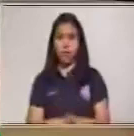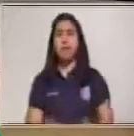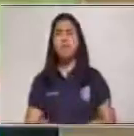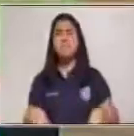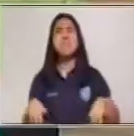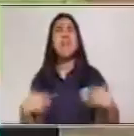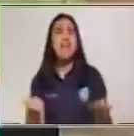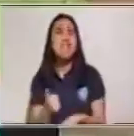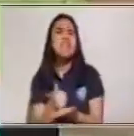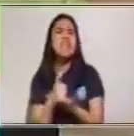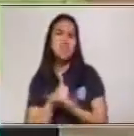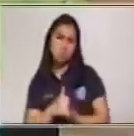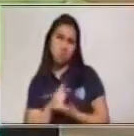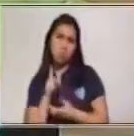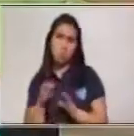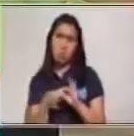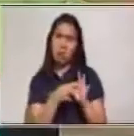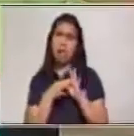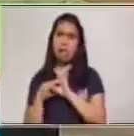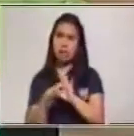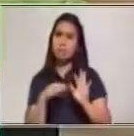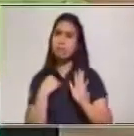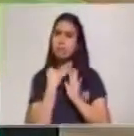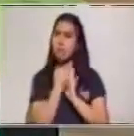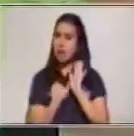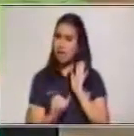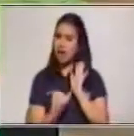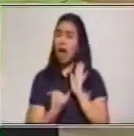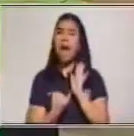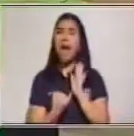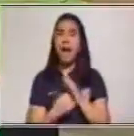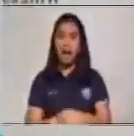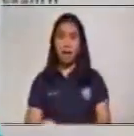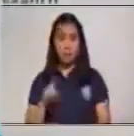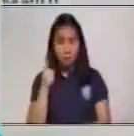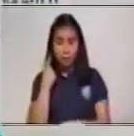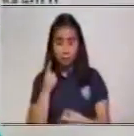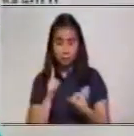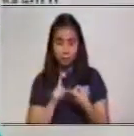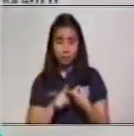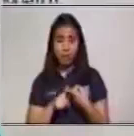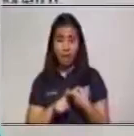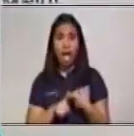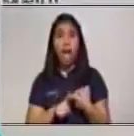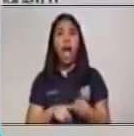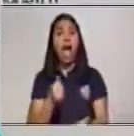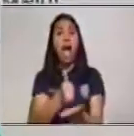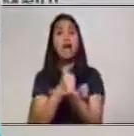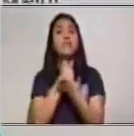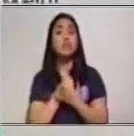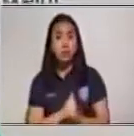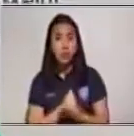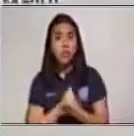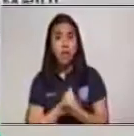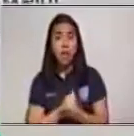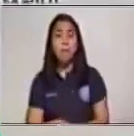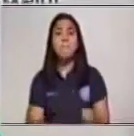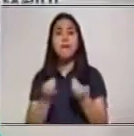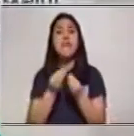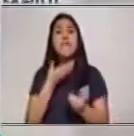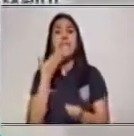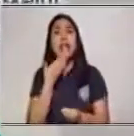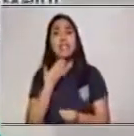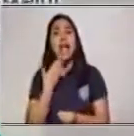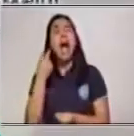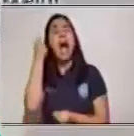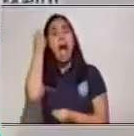los organizadores, como primer punto está, que facilitan la comprensión, la memoria y el análisis, porque tú lo vas a